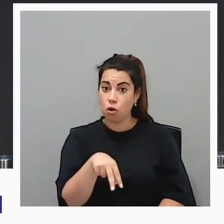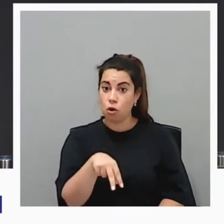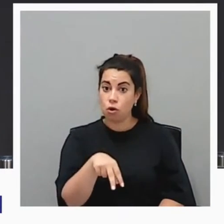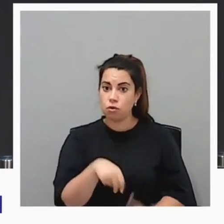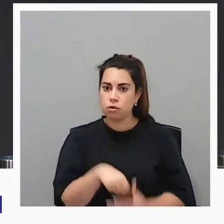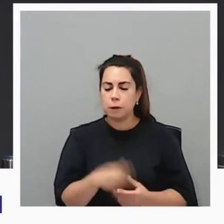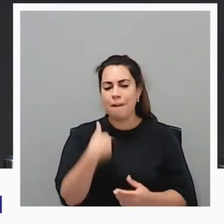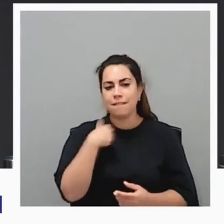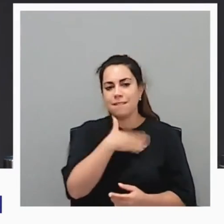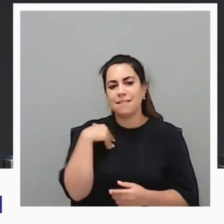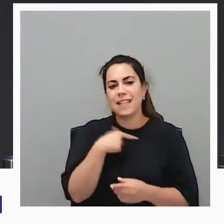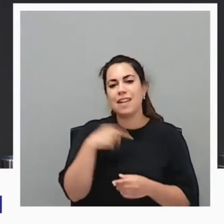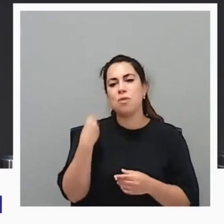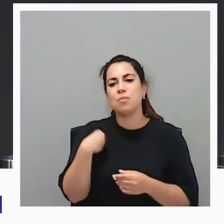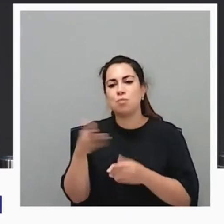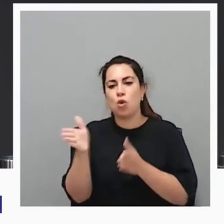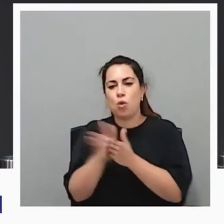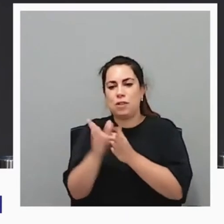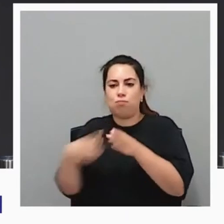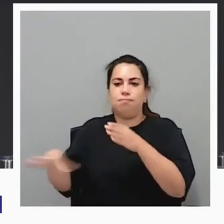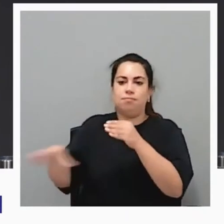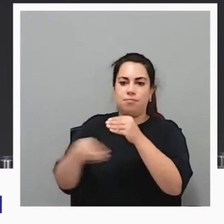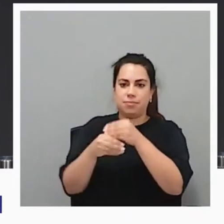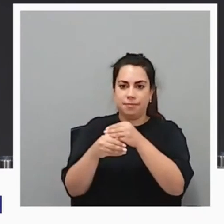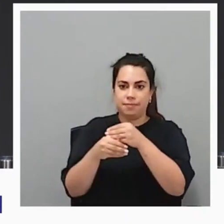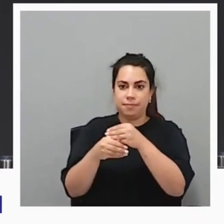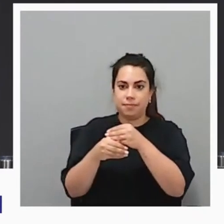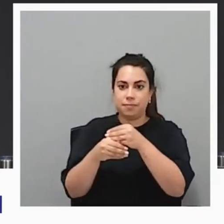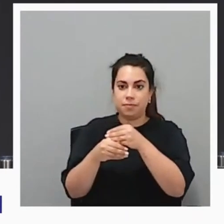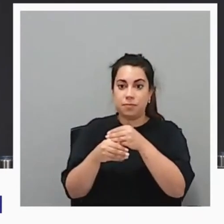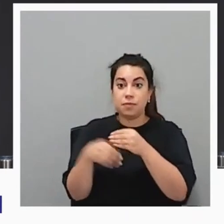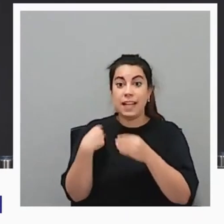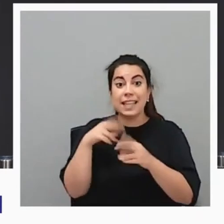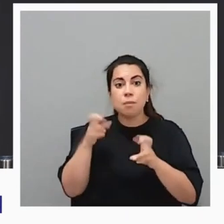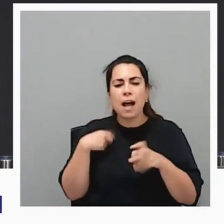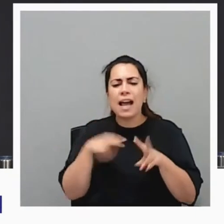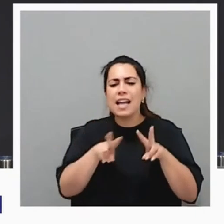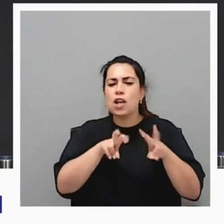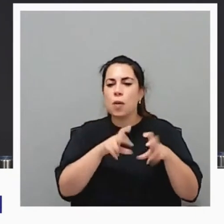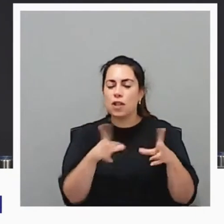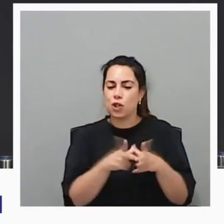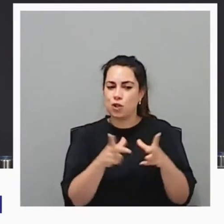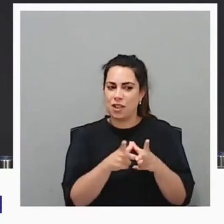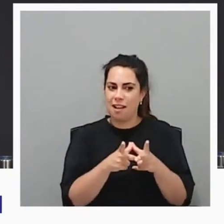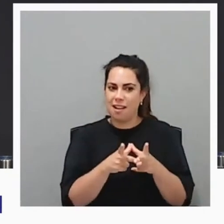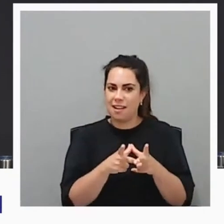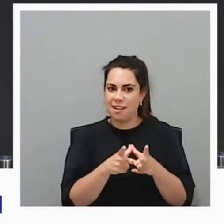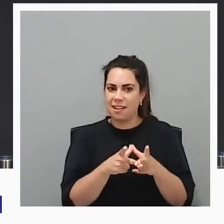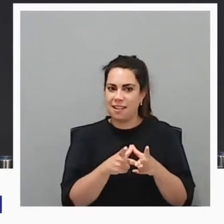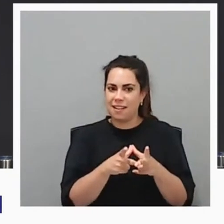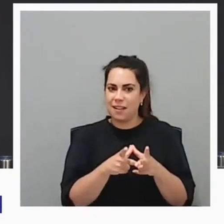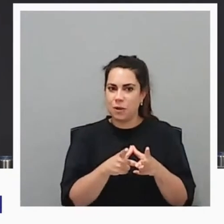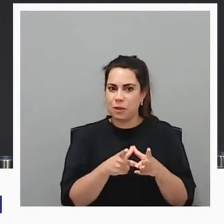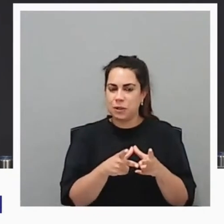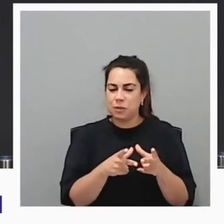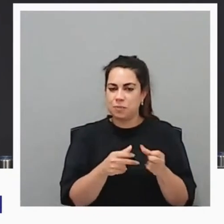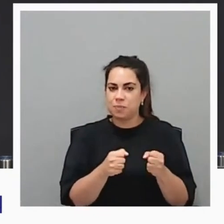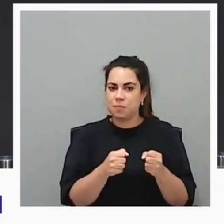Juan. Claro, cuando miro la innovación social, tengo la tentación, ¿no?, también de visualizar